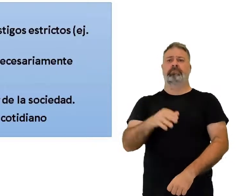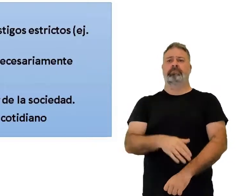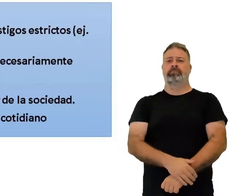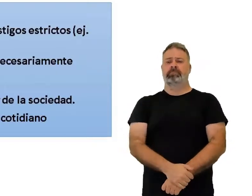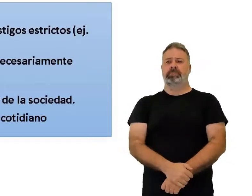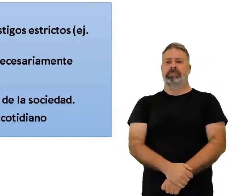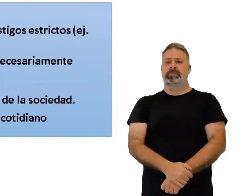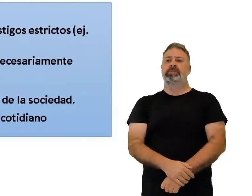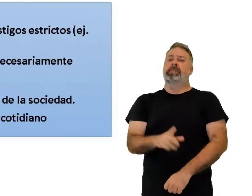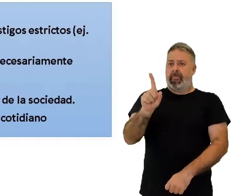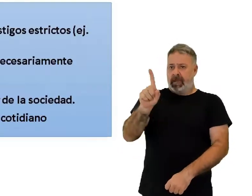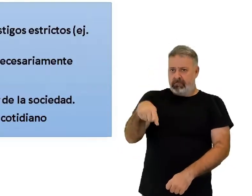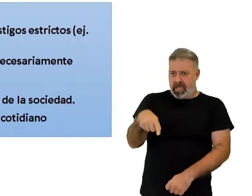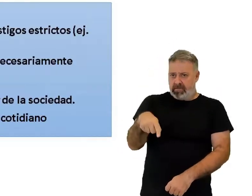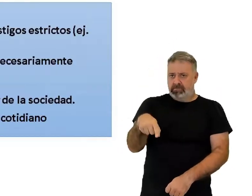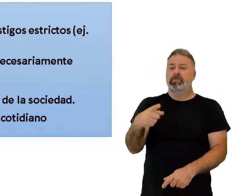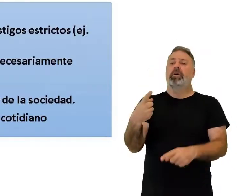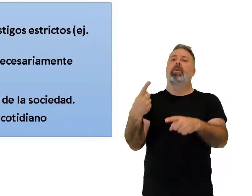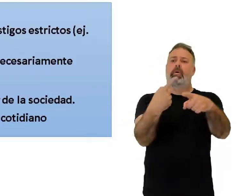y compartida.